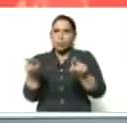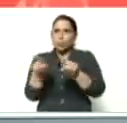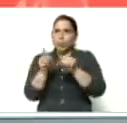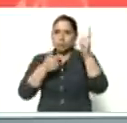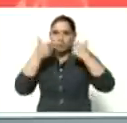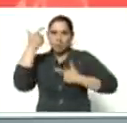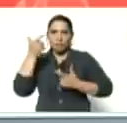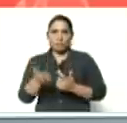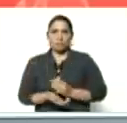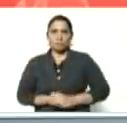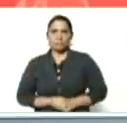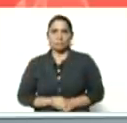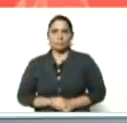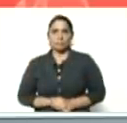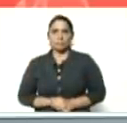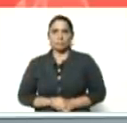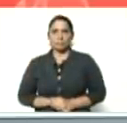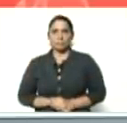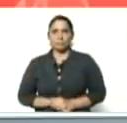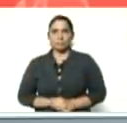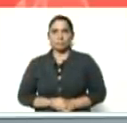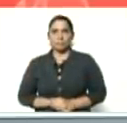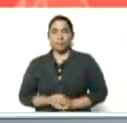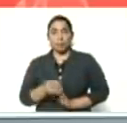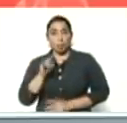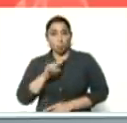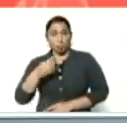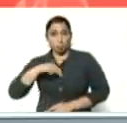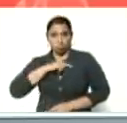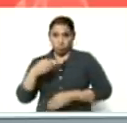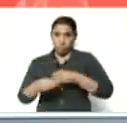Chávez. Y ese lunes hicimos,